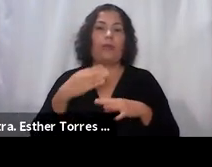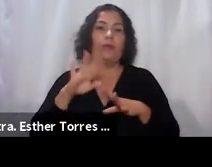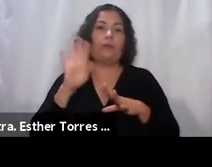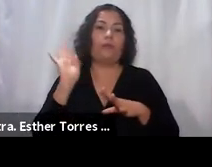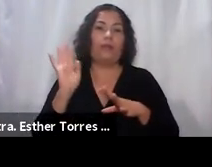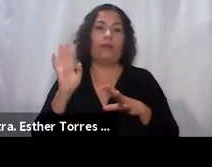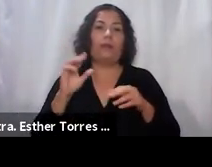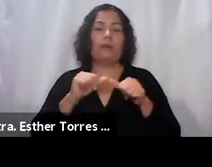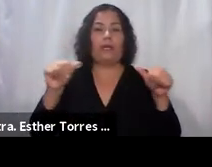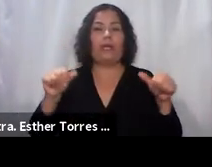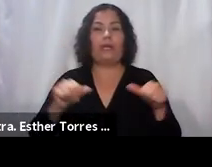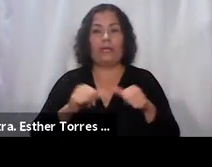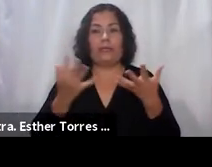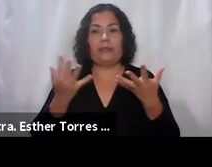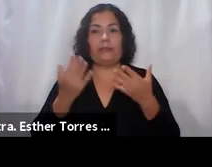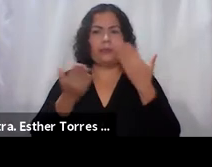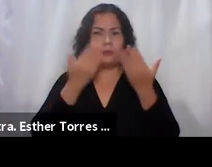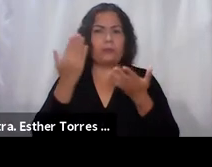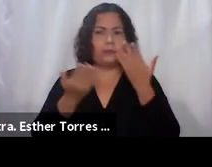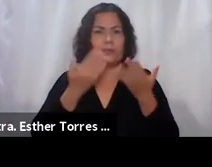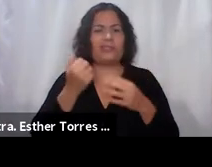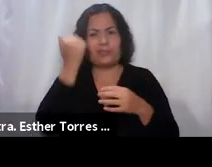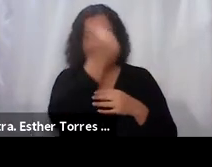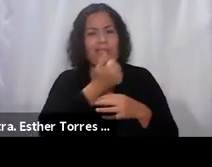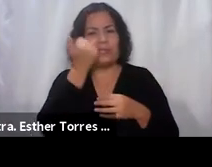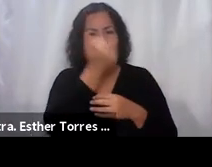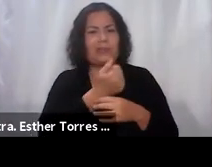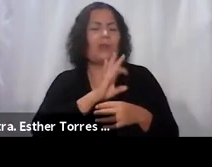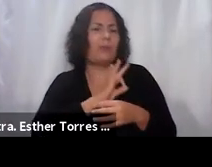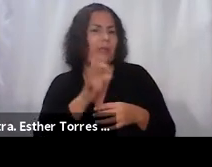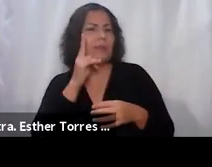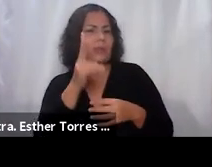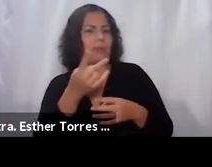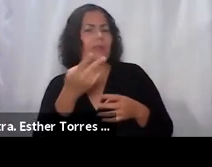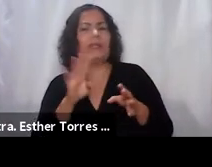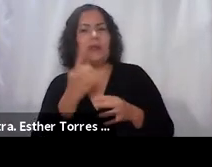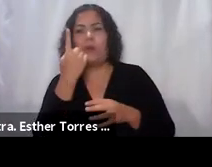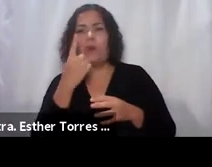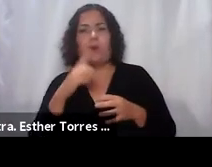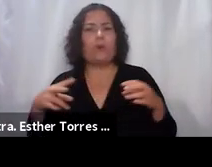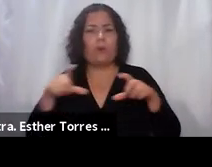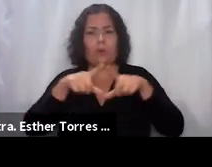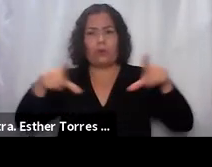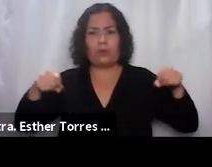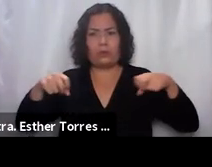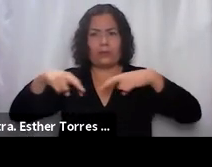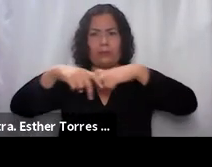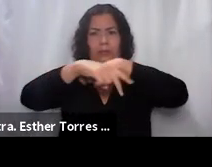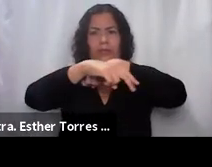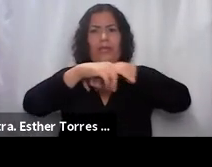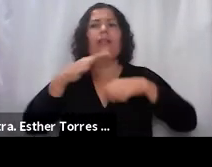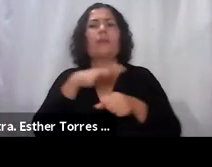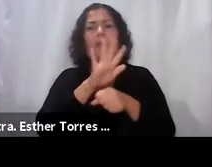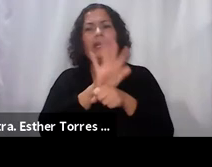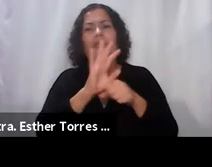el estudio. Y aquí podemos ver, ¿no? O sea, simplemente en un cruce peatonal, ¿no? ¿Cuáles son las